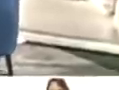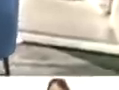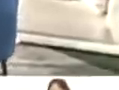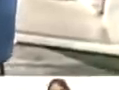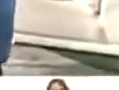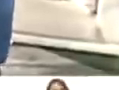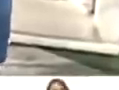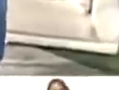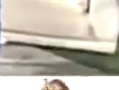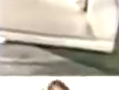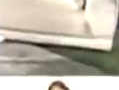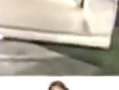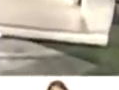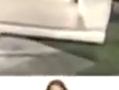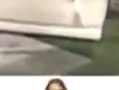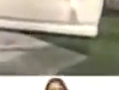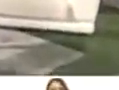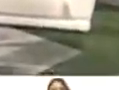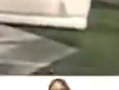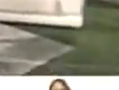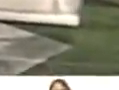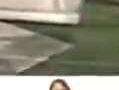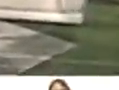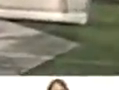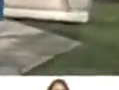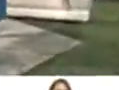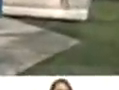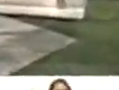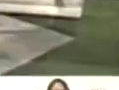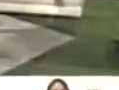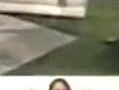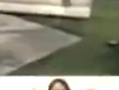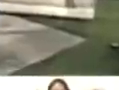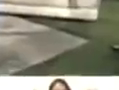conocerme y el rumbia